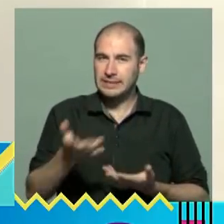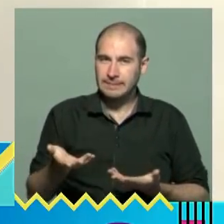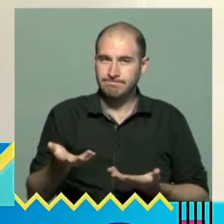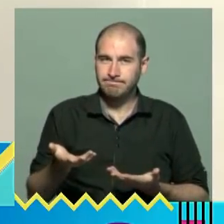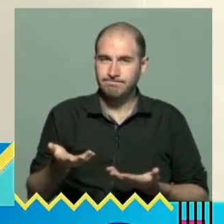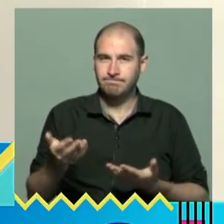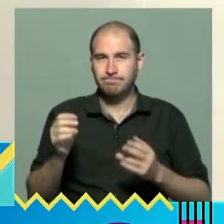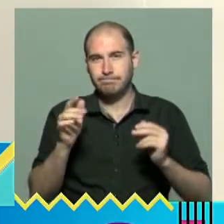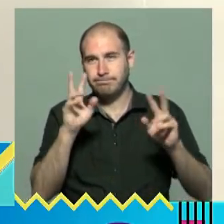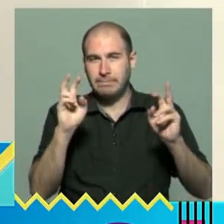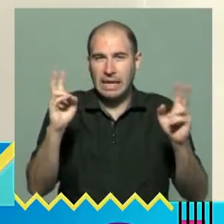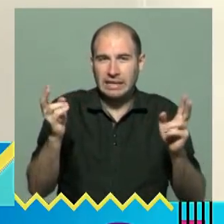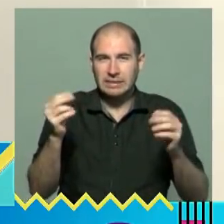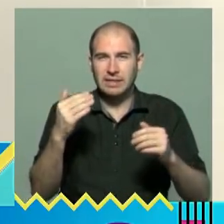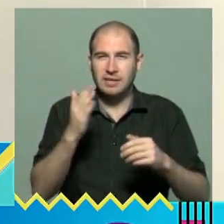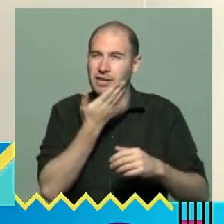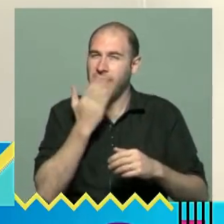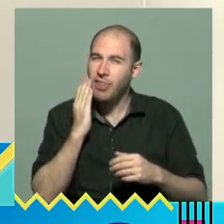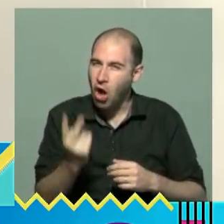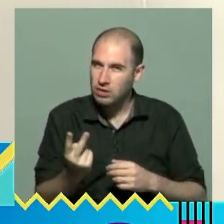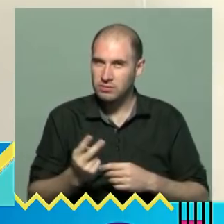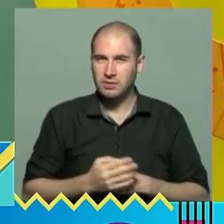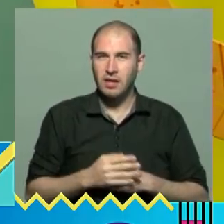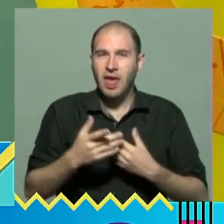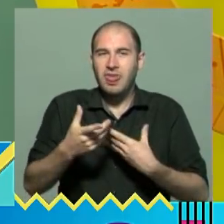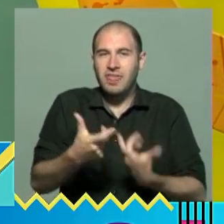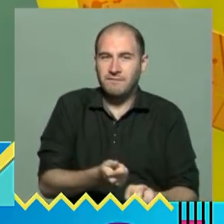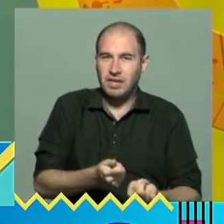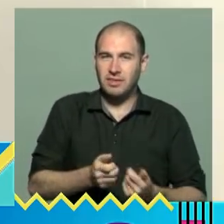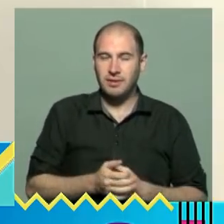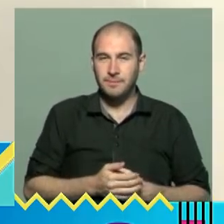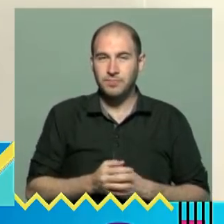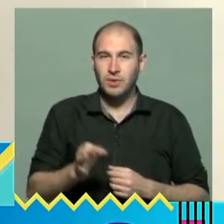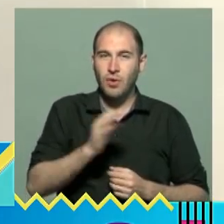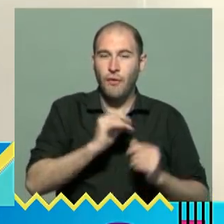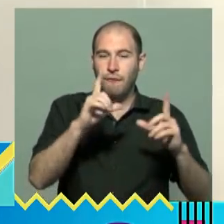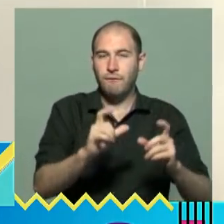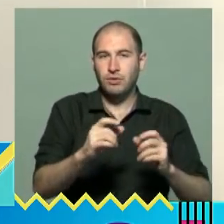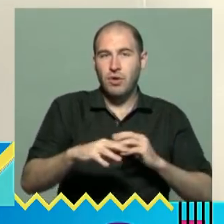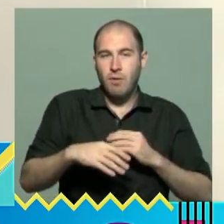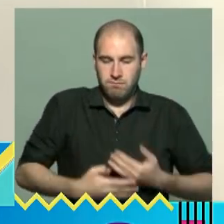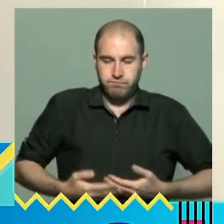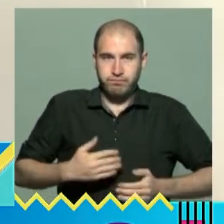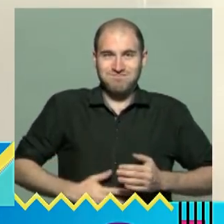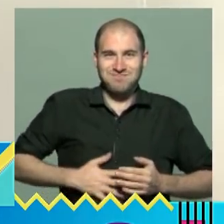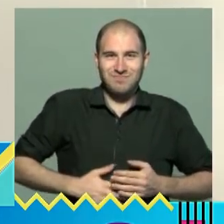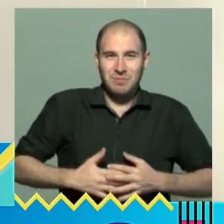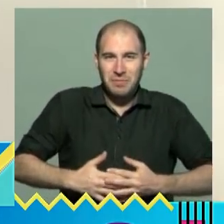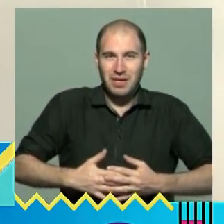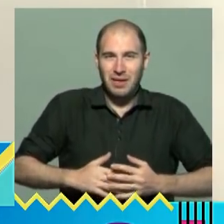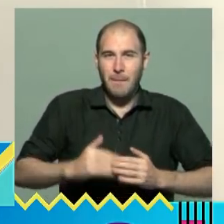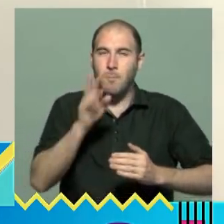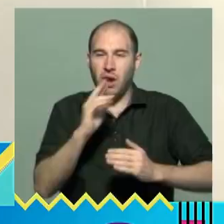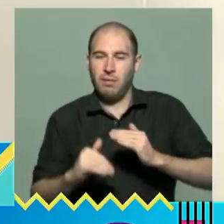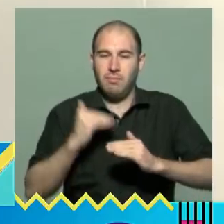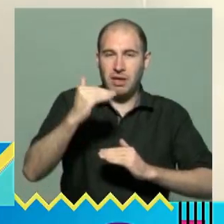muy, entre comillas, esto, hipócrita, defender o poner la foto del fetito por encima de la